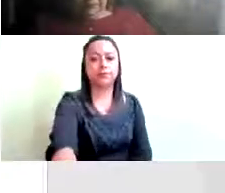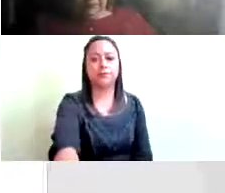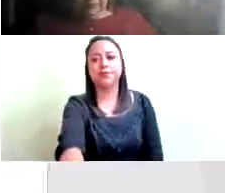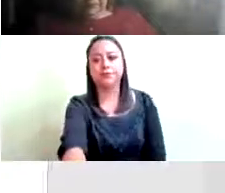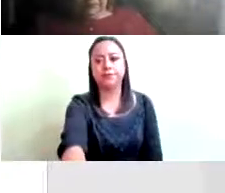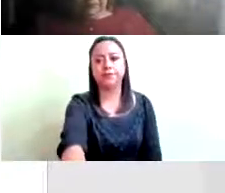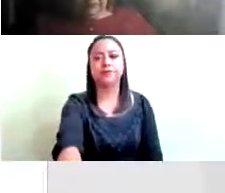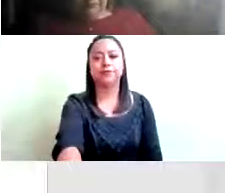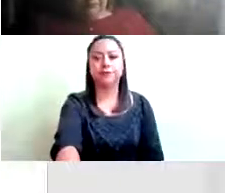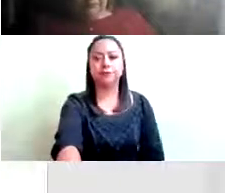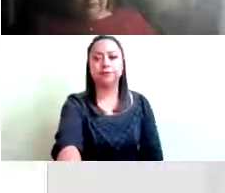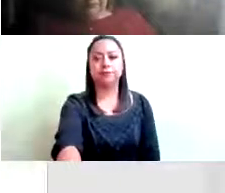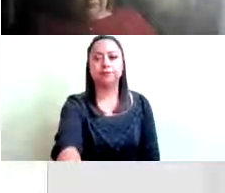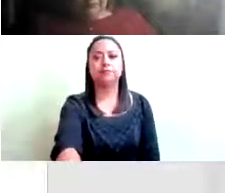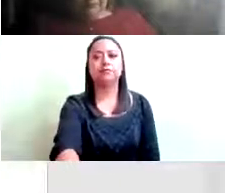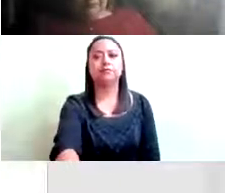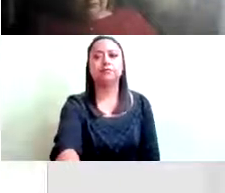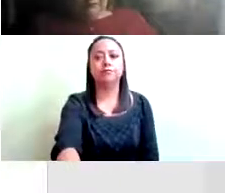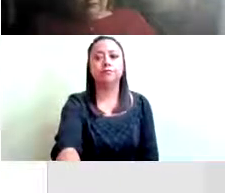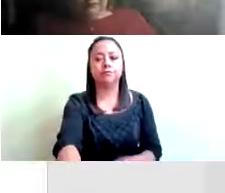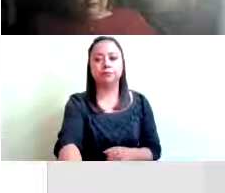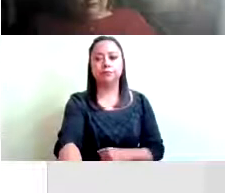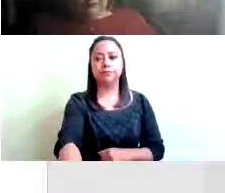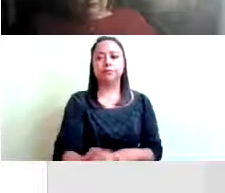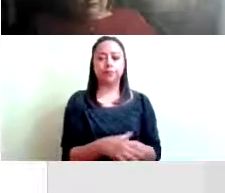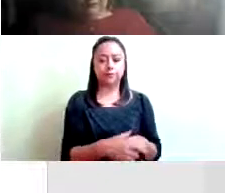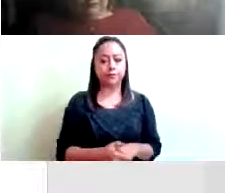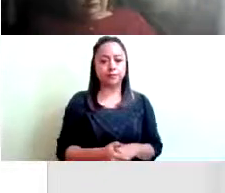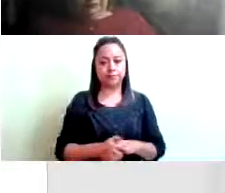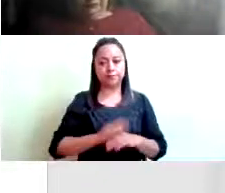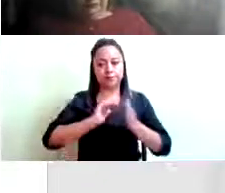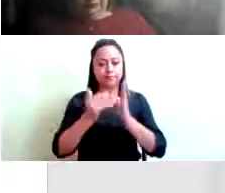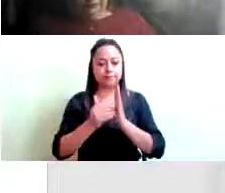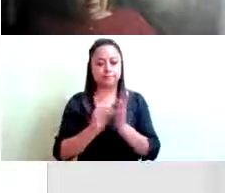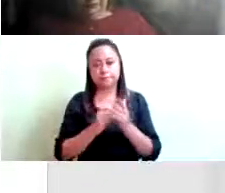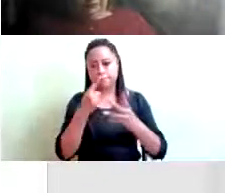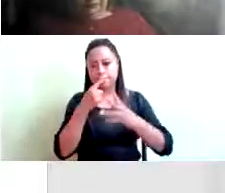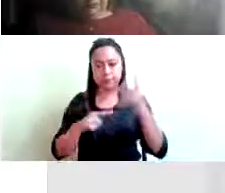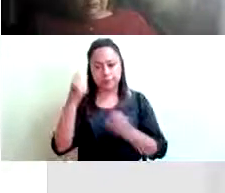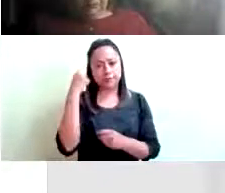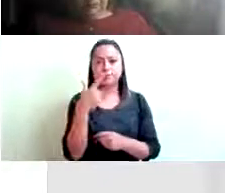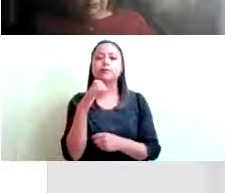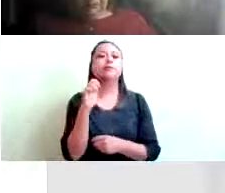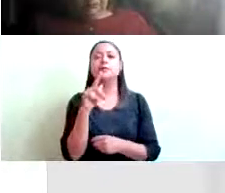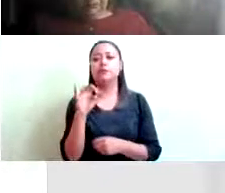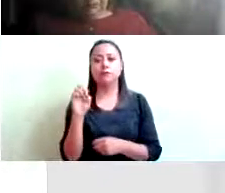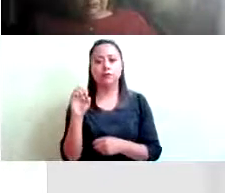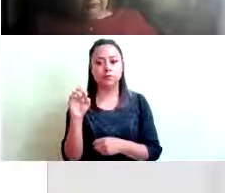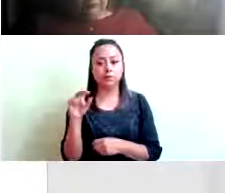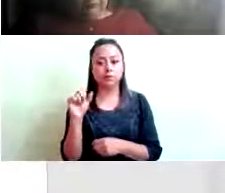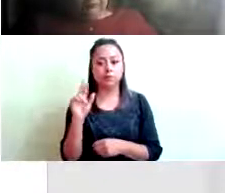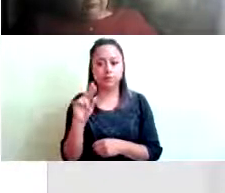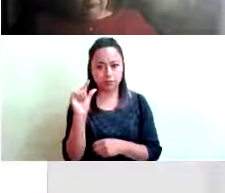núcleos sociales en la planeación de los instrumentos necesarios para gestionar el agua, como bien ya se dijo hace un